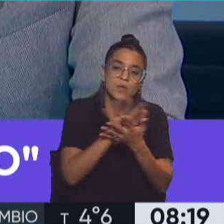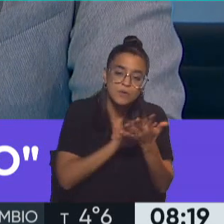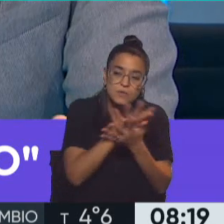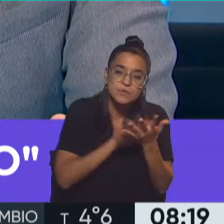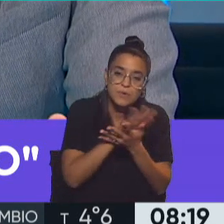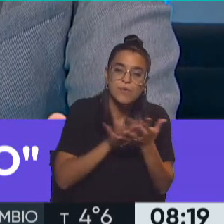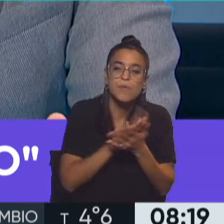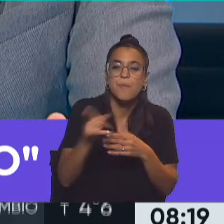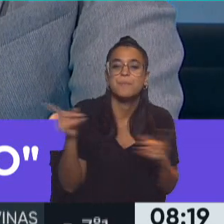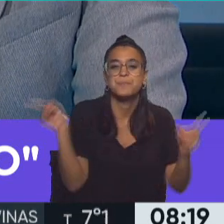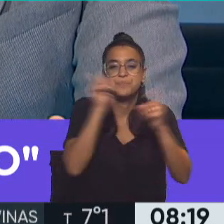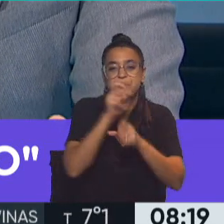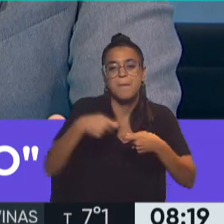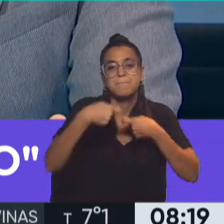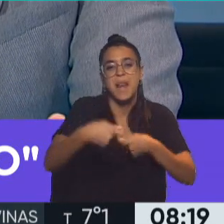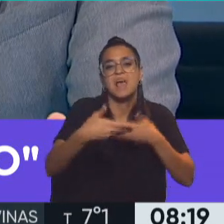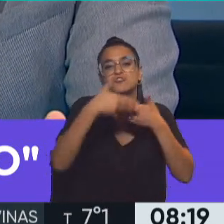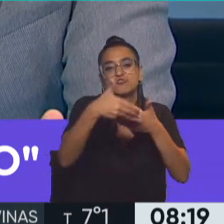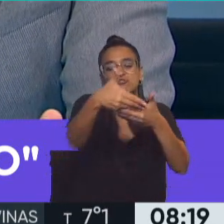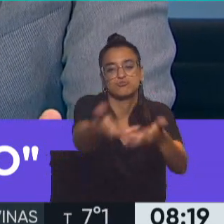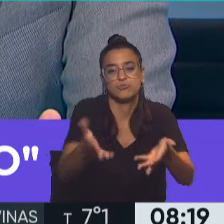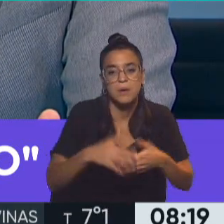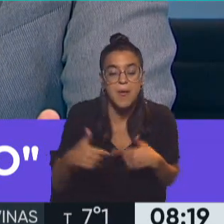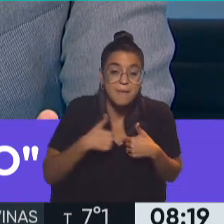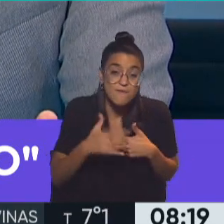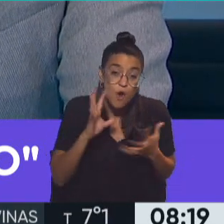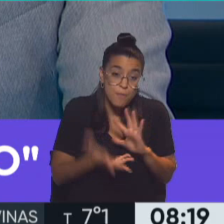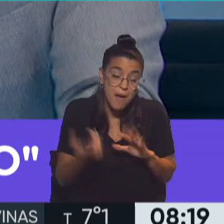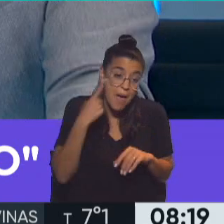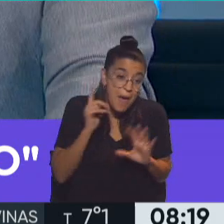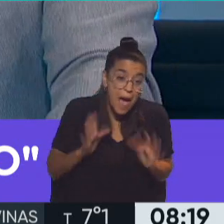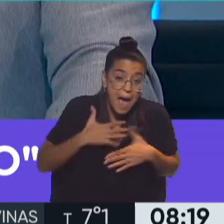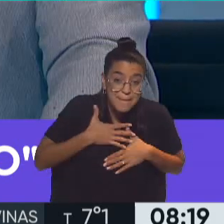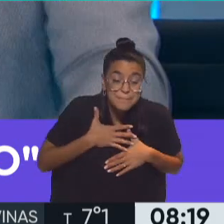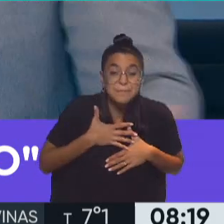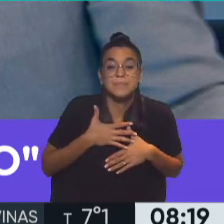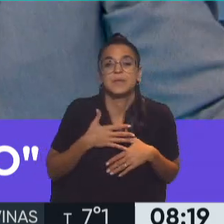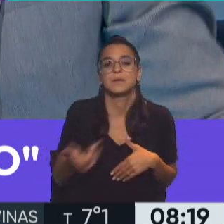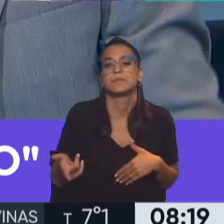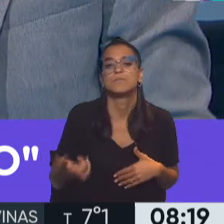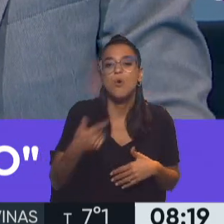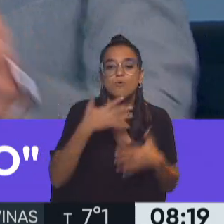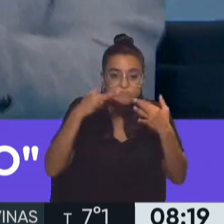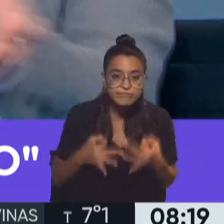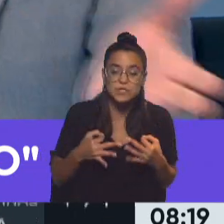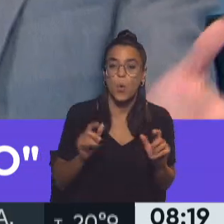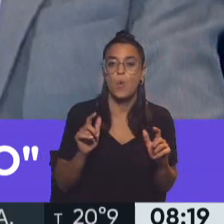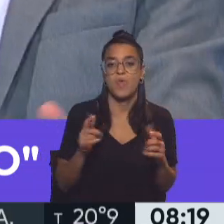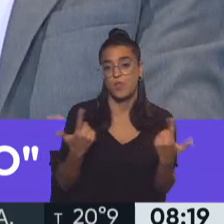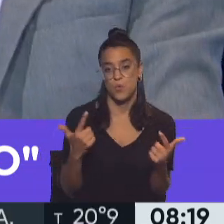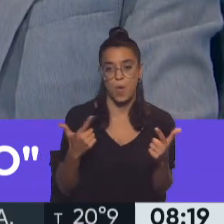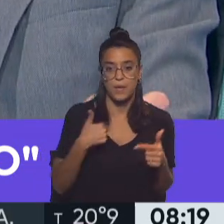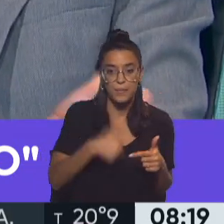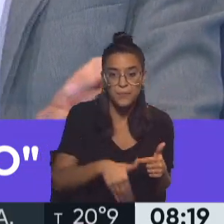tratando de encarar la problemática de los plazos, que es, para mi forma de ver, lo que no te da certidumbre finalmente y te lleva a un